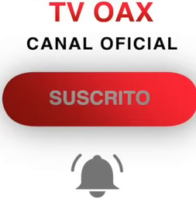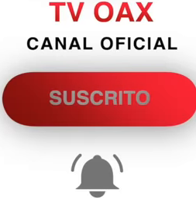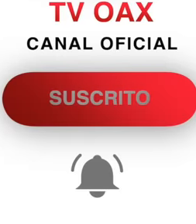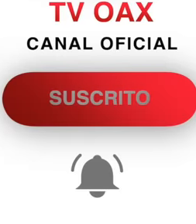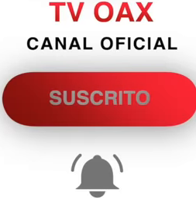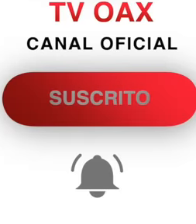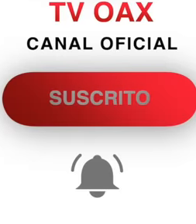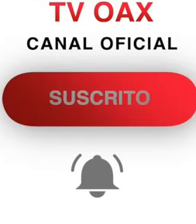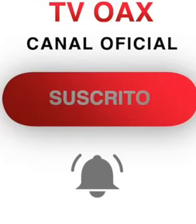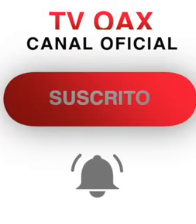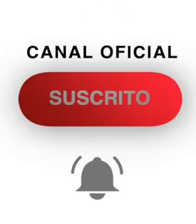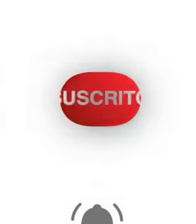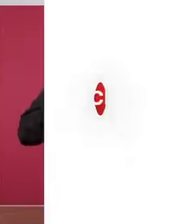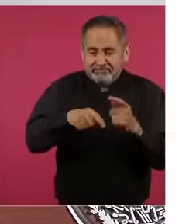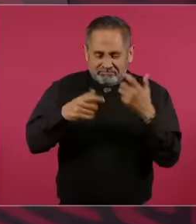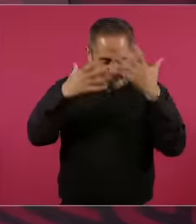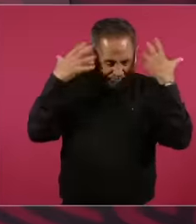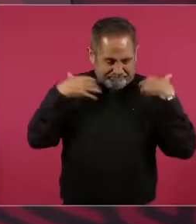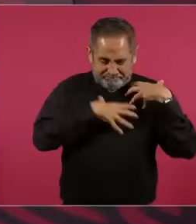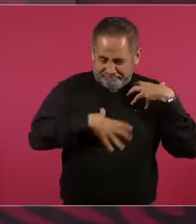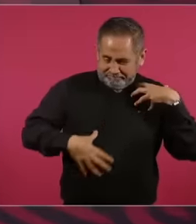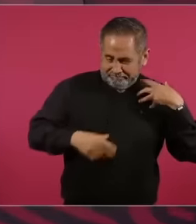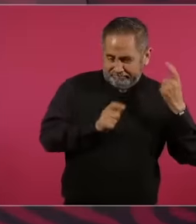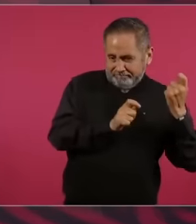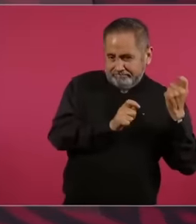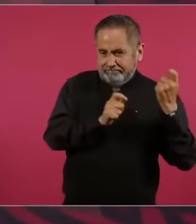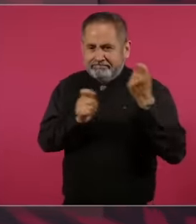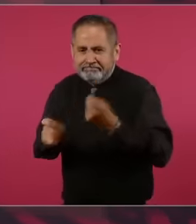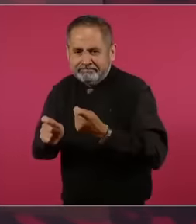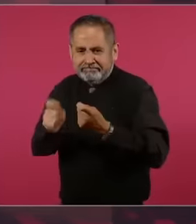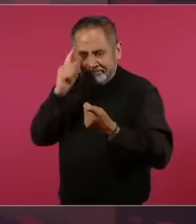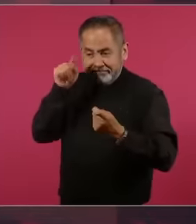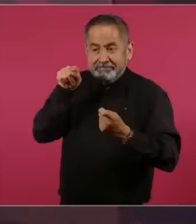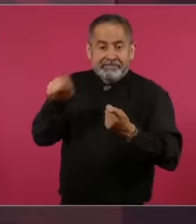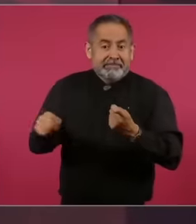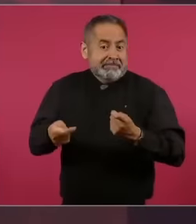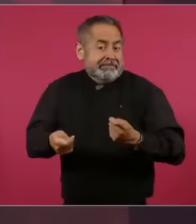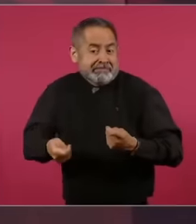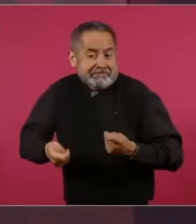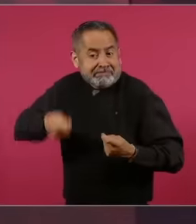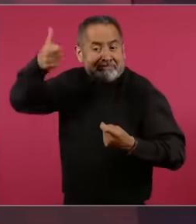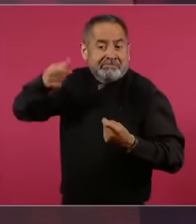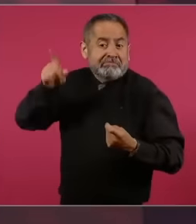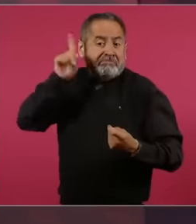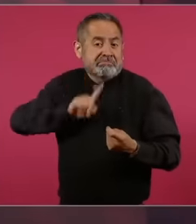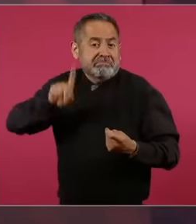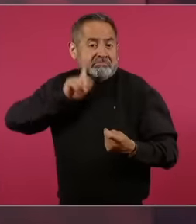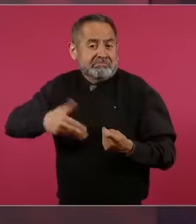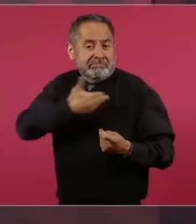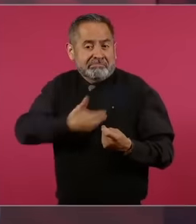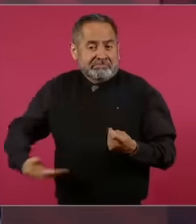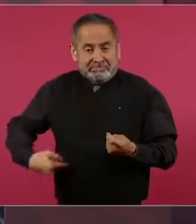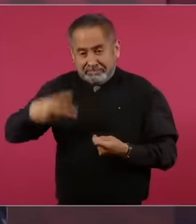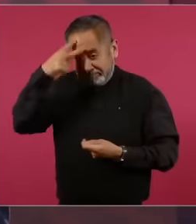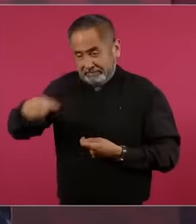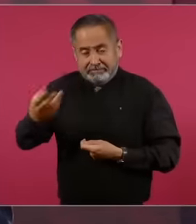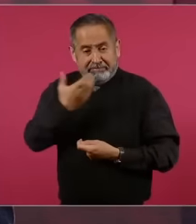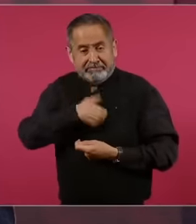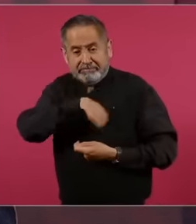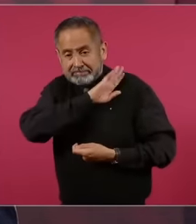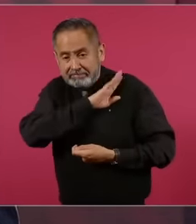que es la que va a colocarle la banda a la primera mujer presidenta de México,